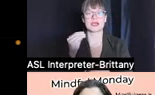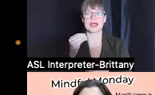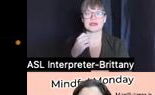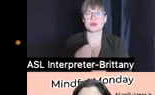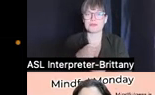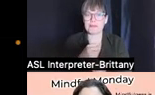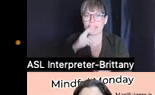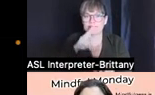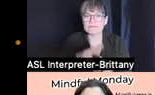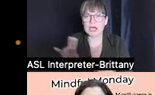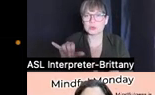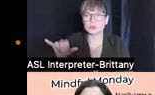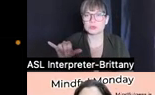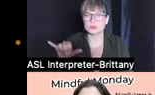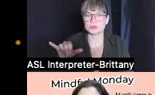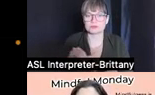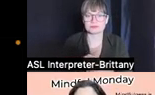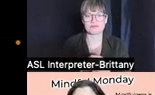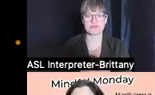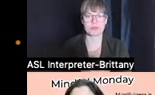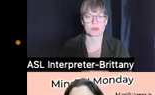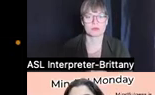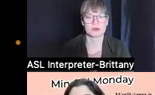Y que las cosas sean divertidas,